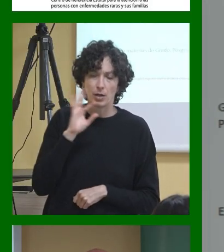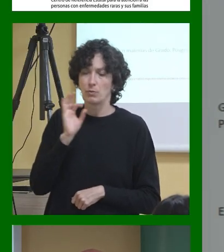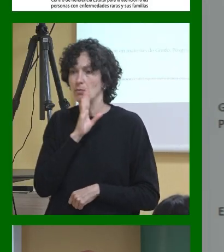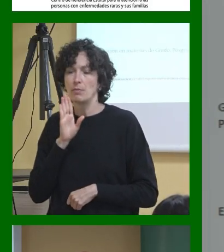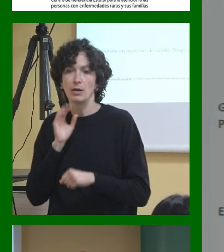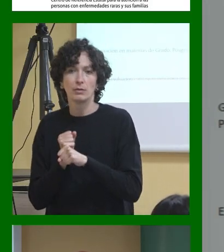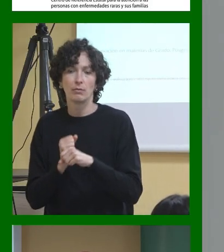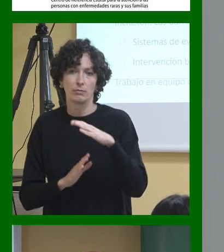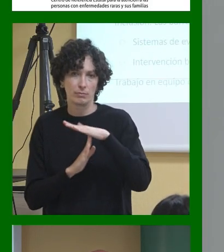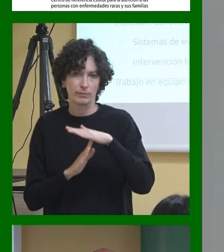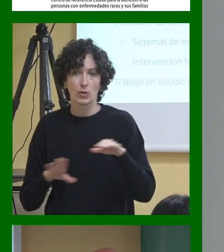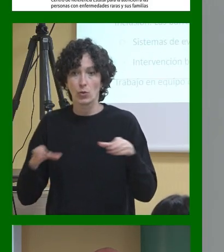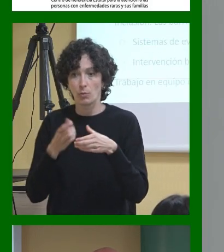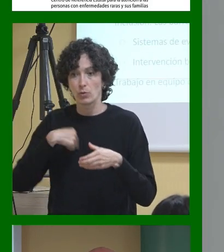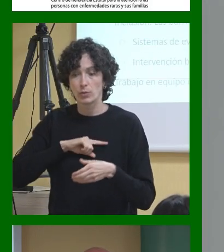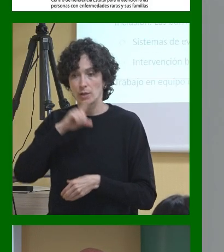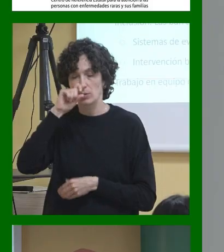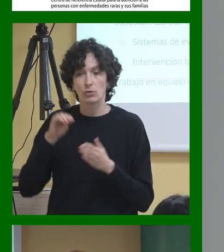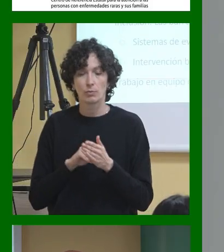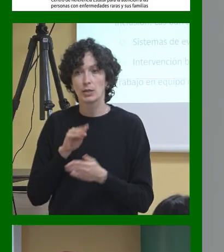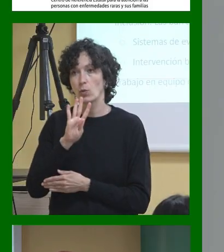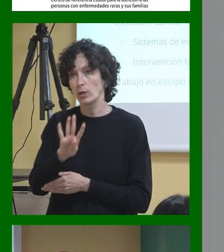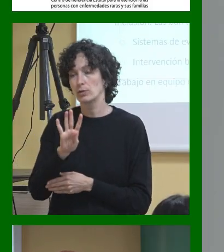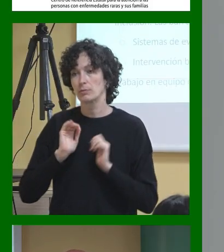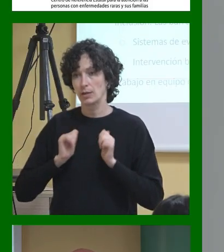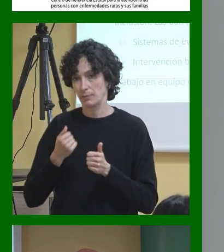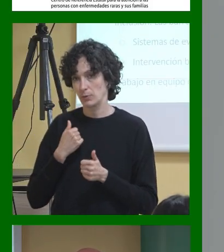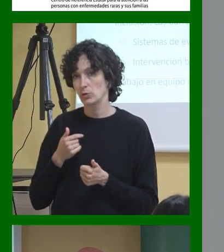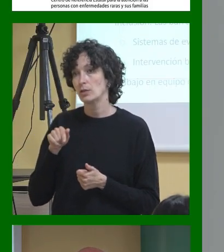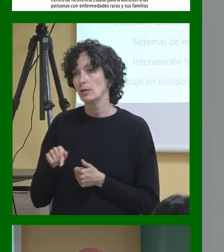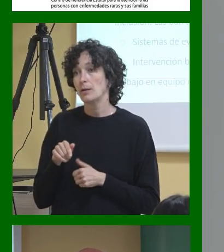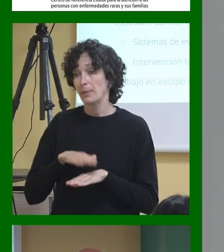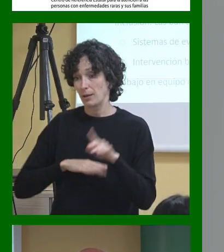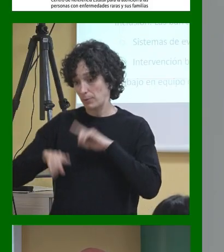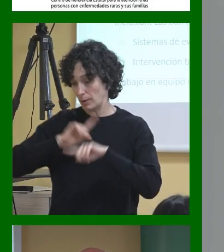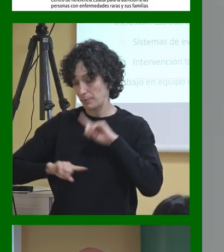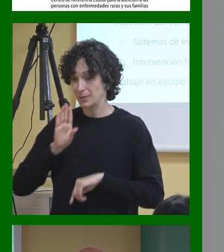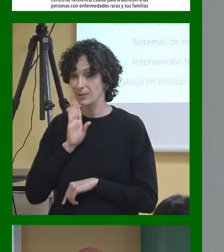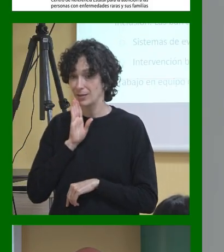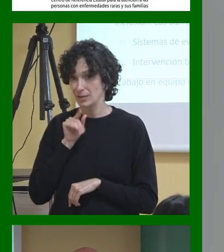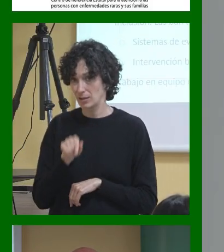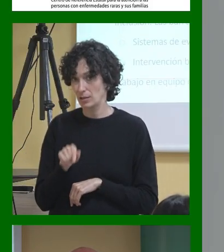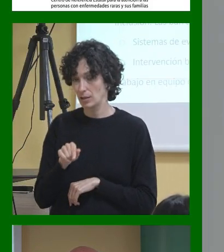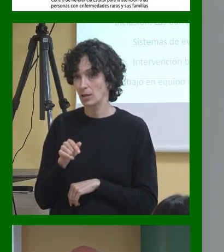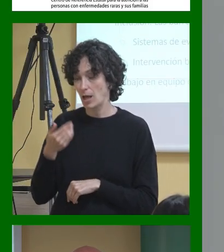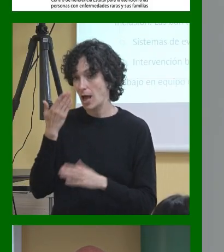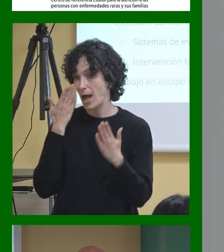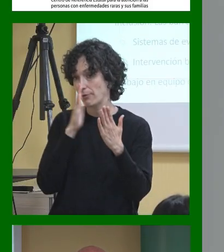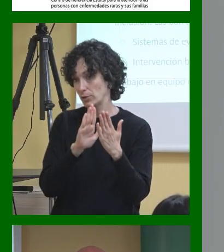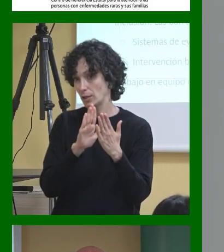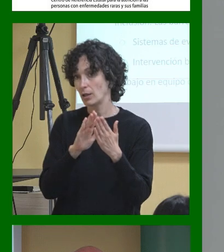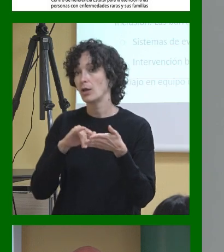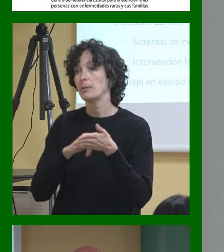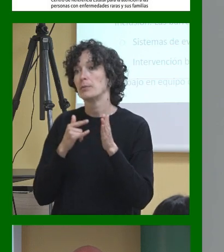Nuestro grupo empieza en 2004, como se ha comentado. Nosotros utilizamos para el abordaje de estos problemas que he comentado antes una metodología que se llama PRO-PROM